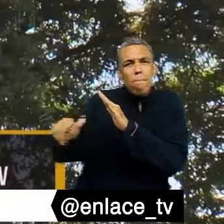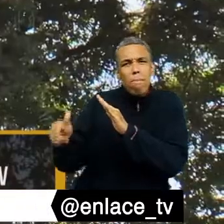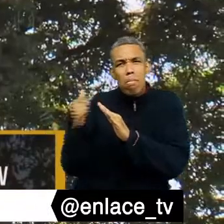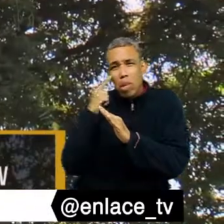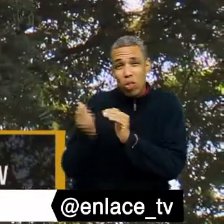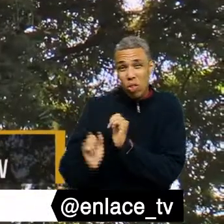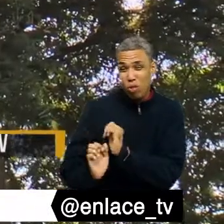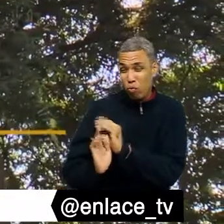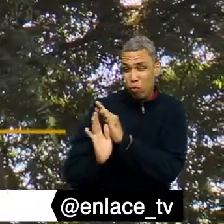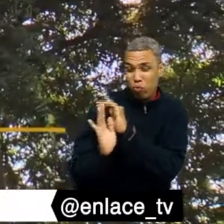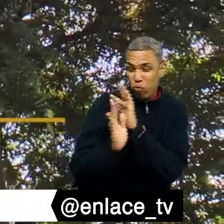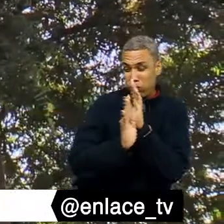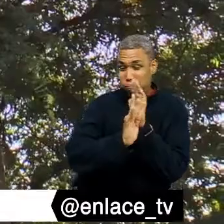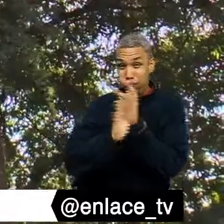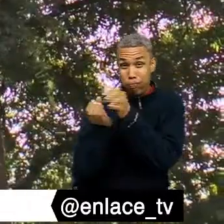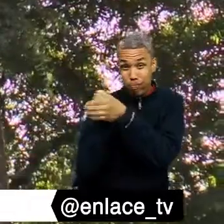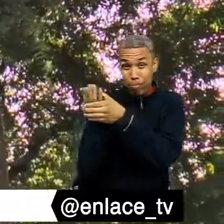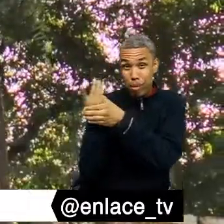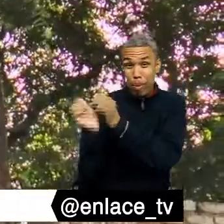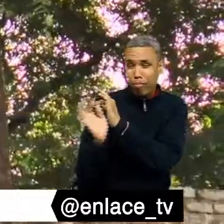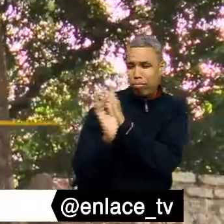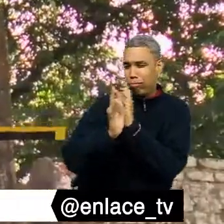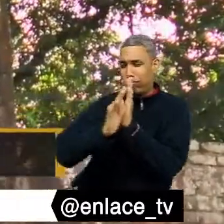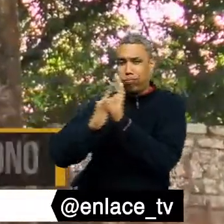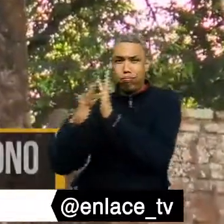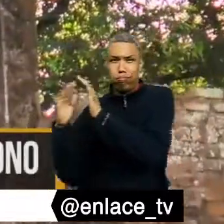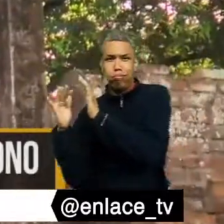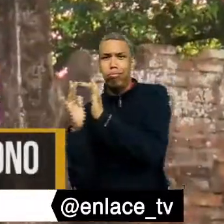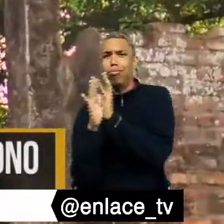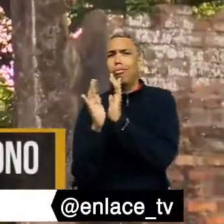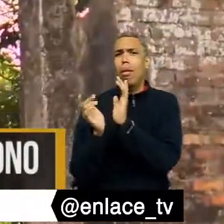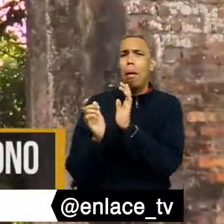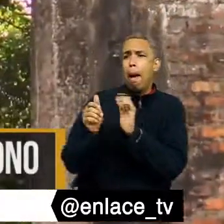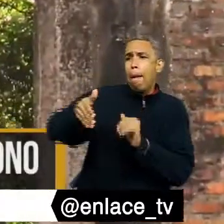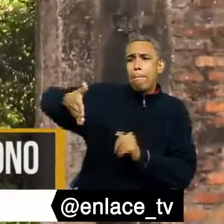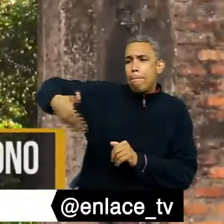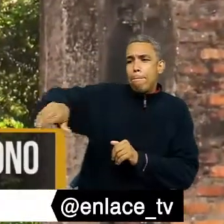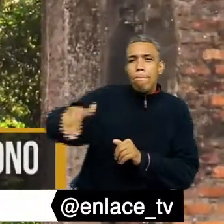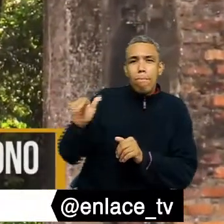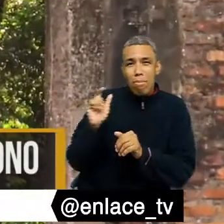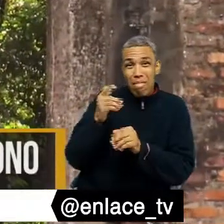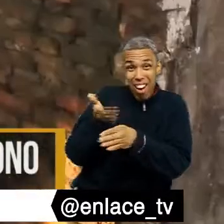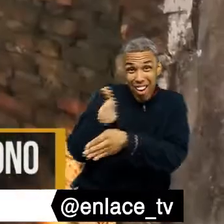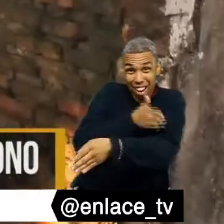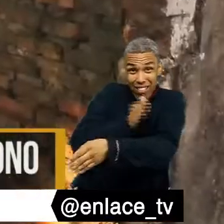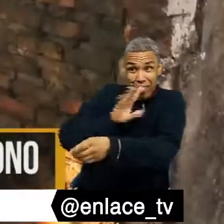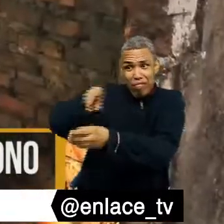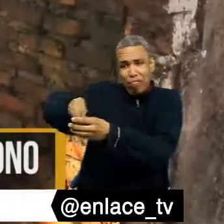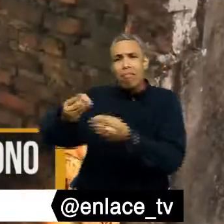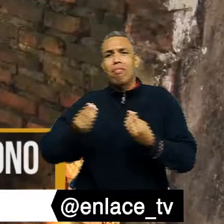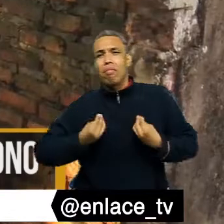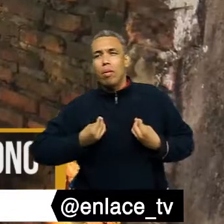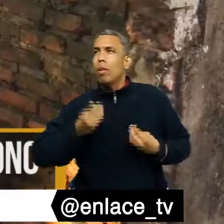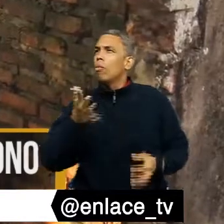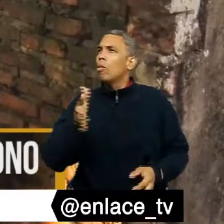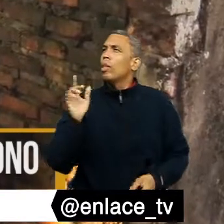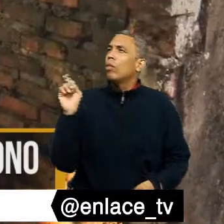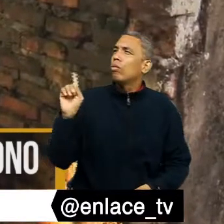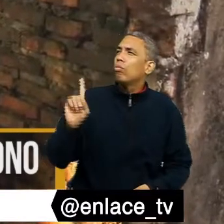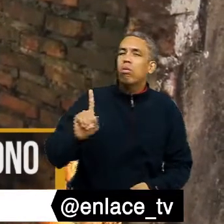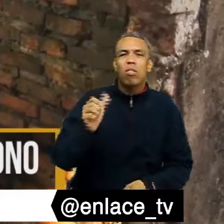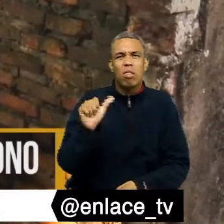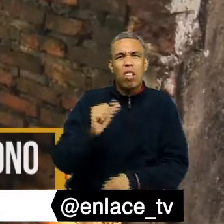consumidores de sustancias alucinógenas se han apoderado poco a poco de este inmueble. Lo que antes, hace aproximadamente 10 años, era la sede